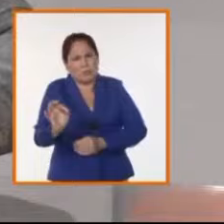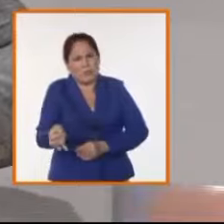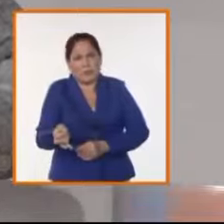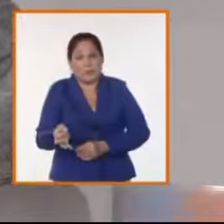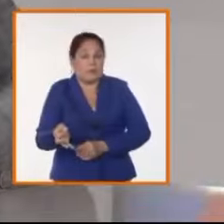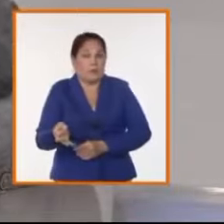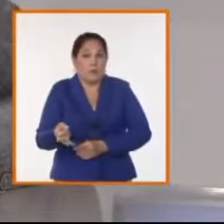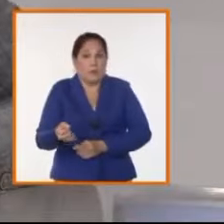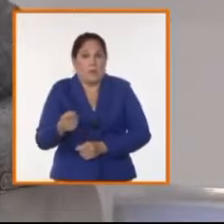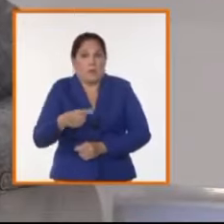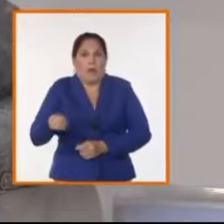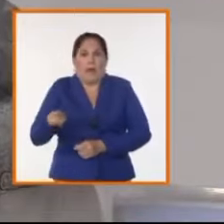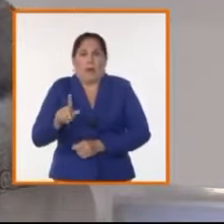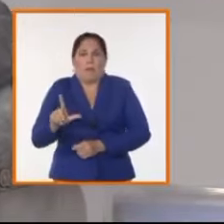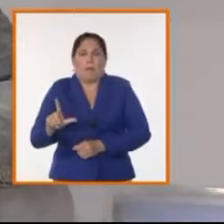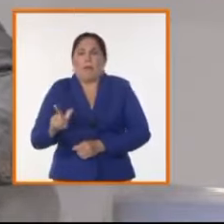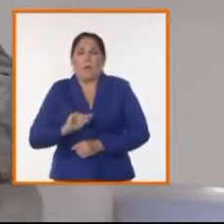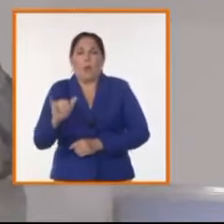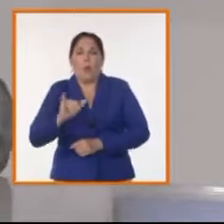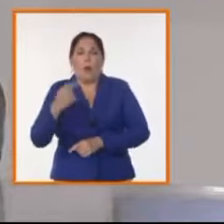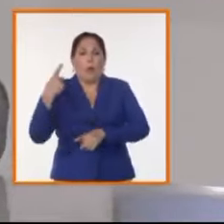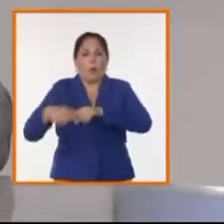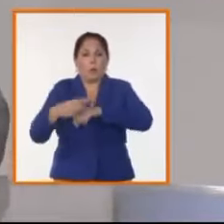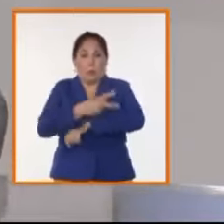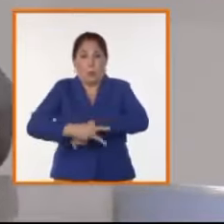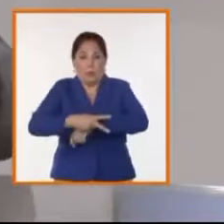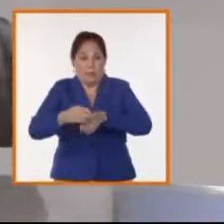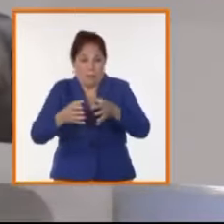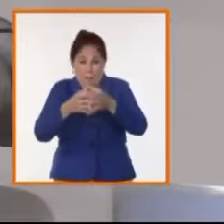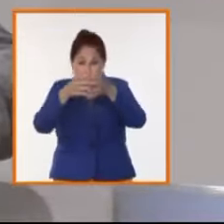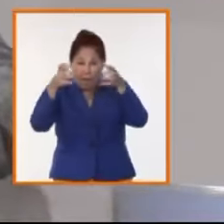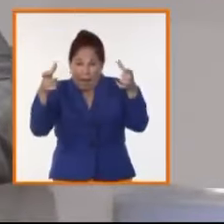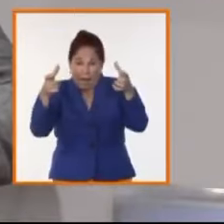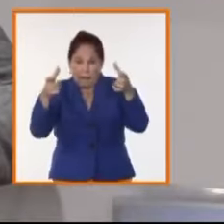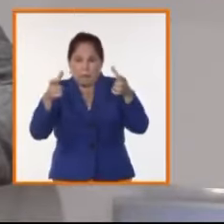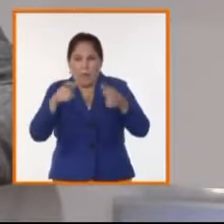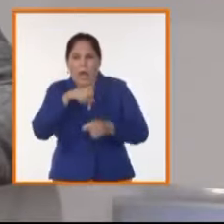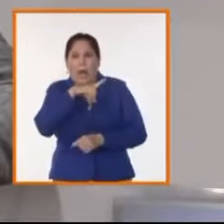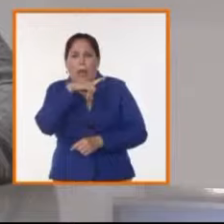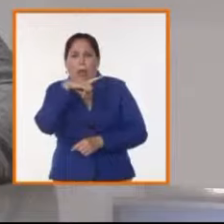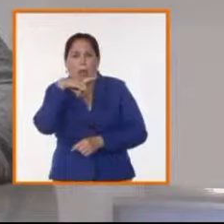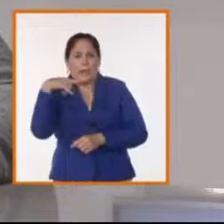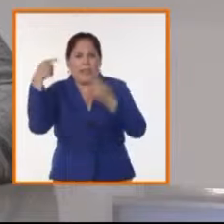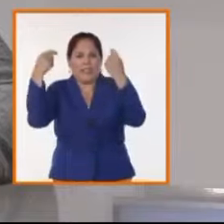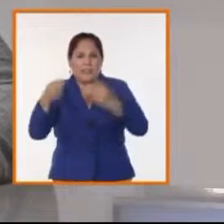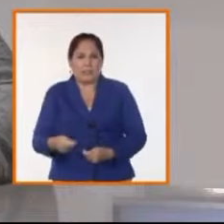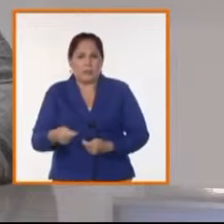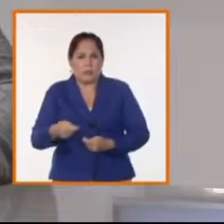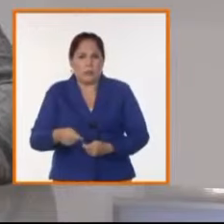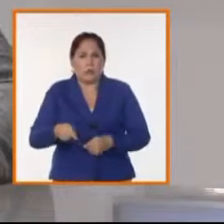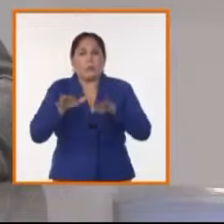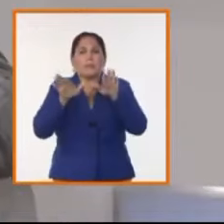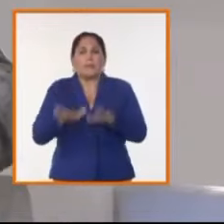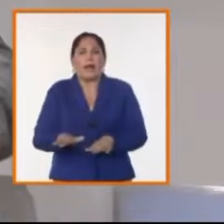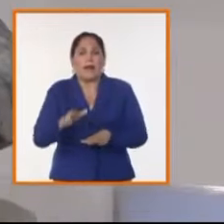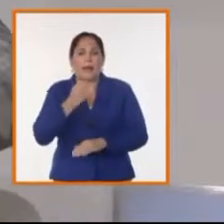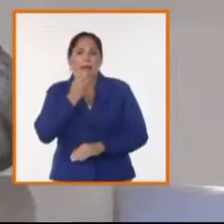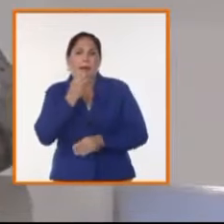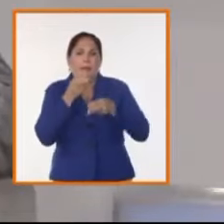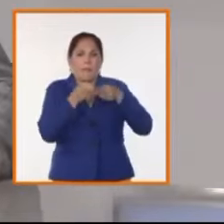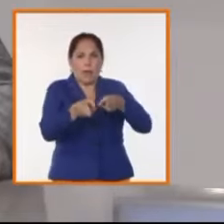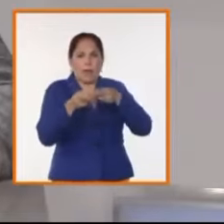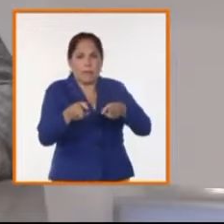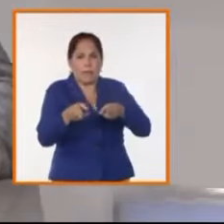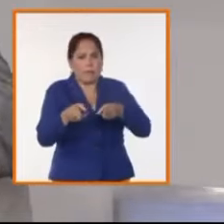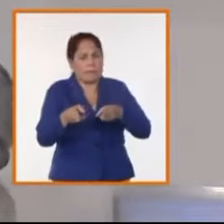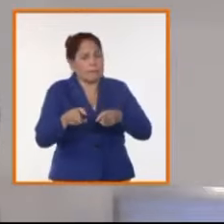reacción demasiado lenta de la comunidad internacional pero que ha sido tan atroz esta situación que los ha llegado